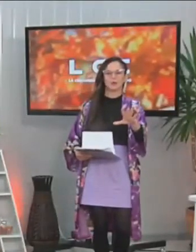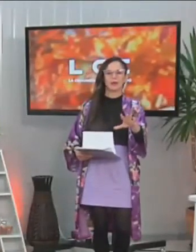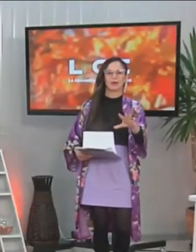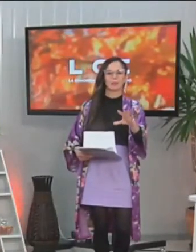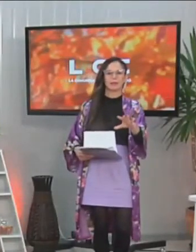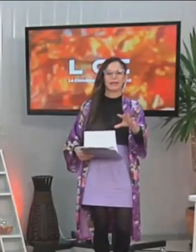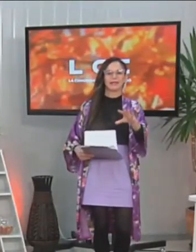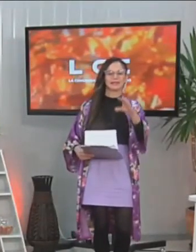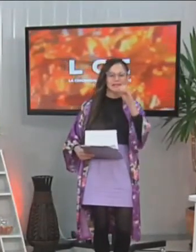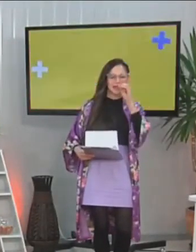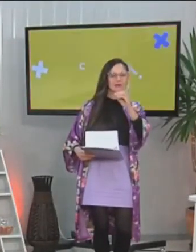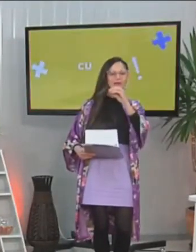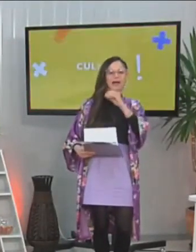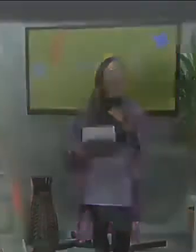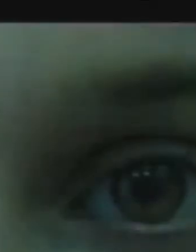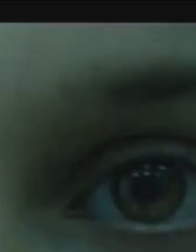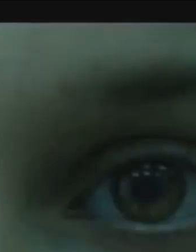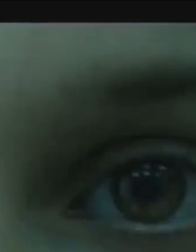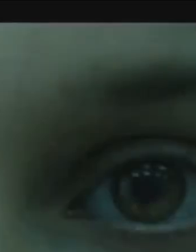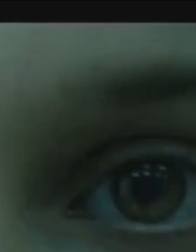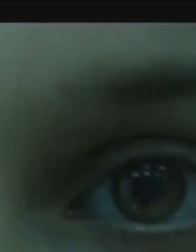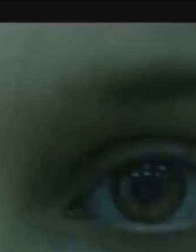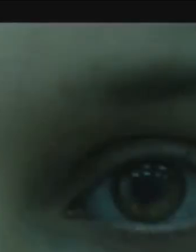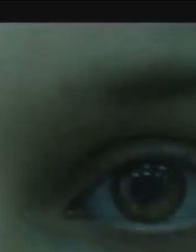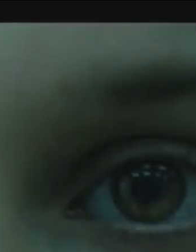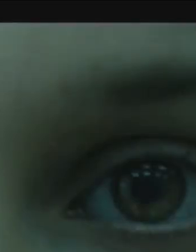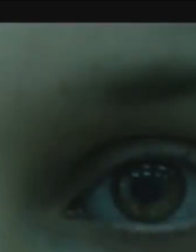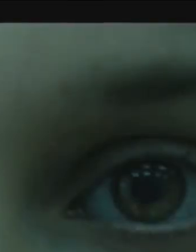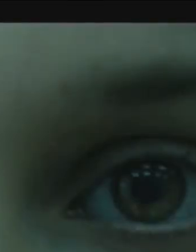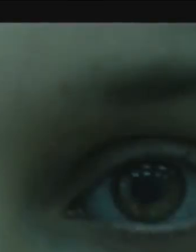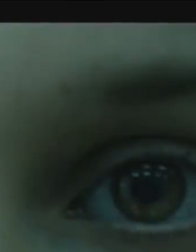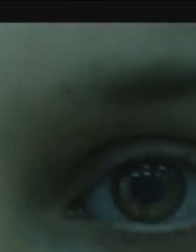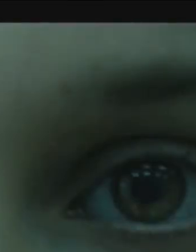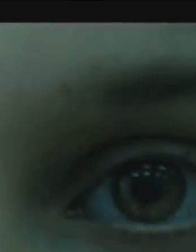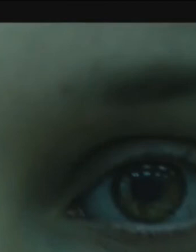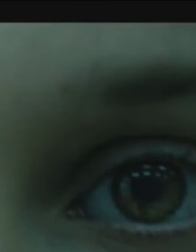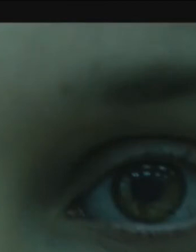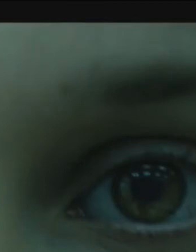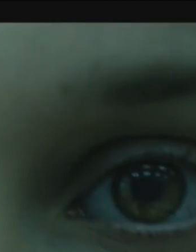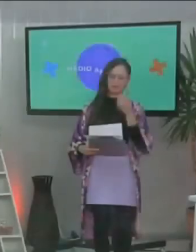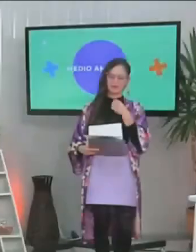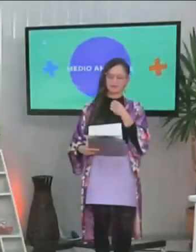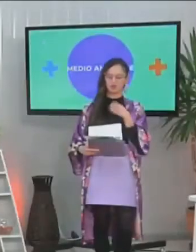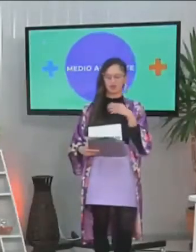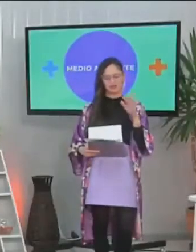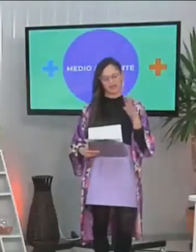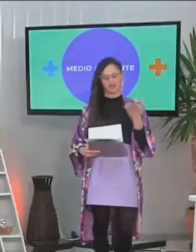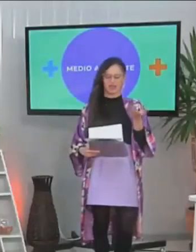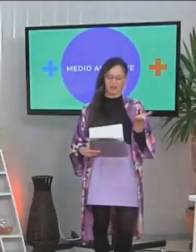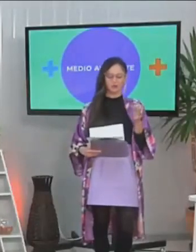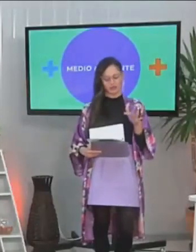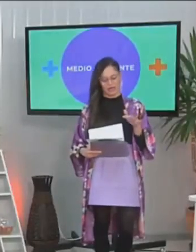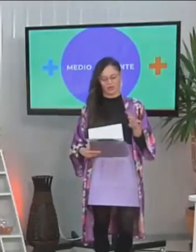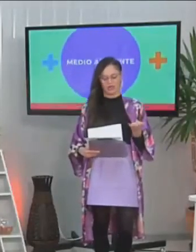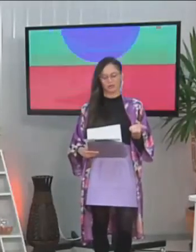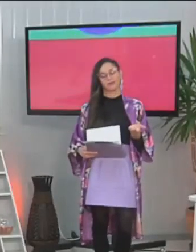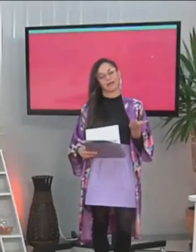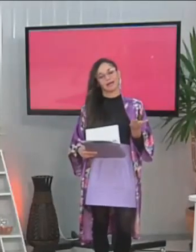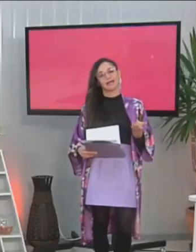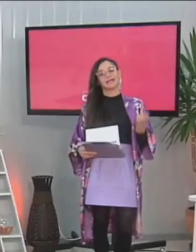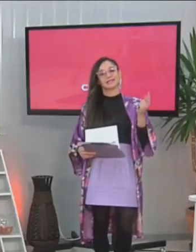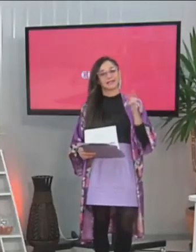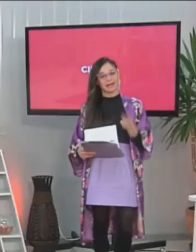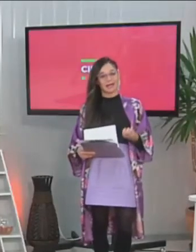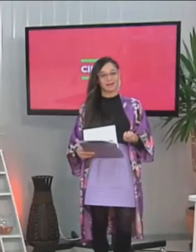Para que no pueda dormir y se quede con las ganas de ver entonces esta nueva temporada. La fecha de lanzamiento todavía no se ha anunciado, ya que